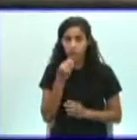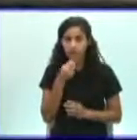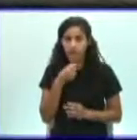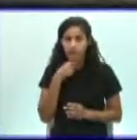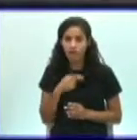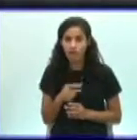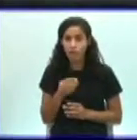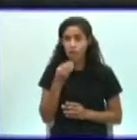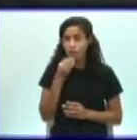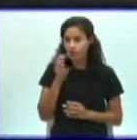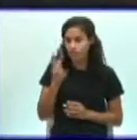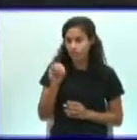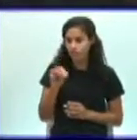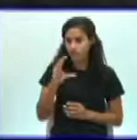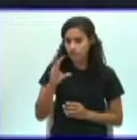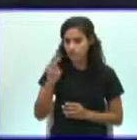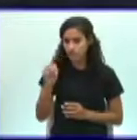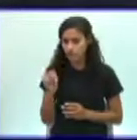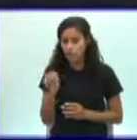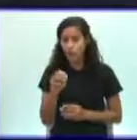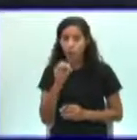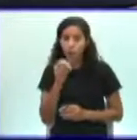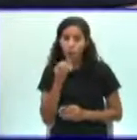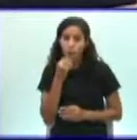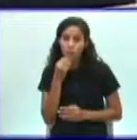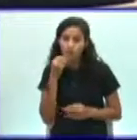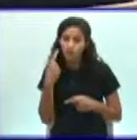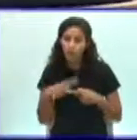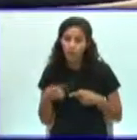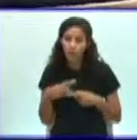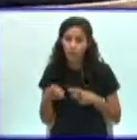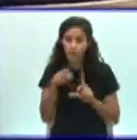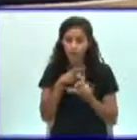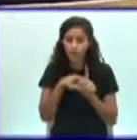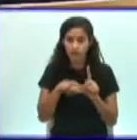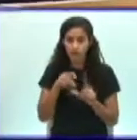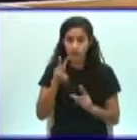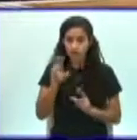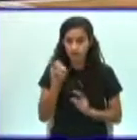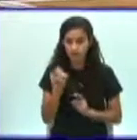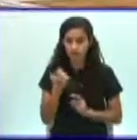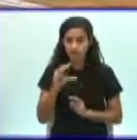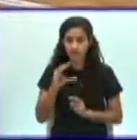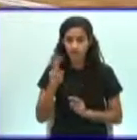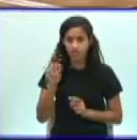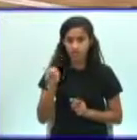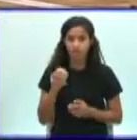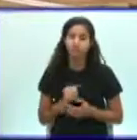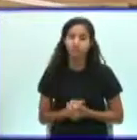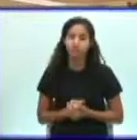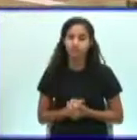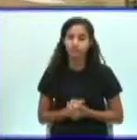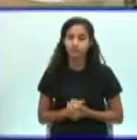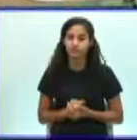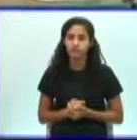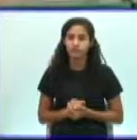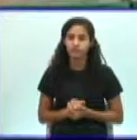de 30 centímetros o una regla de 20 centímetros.